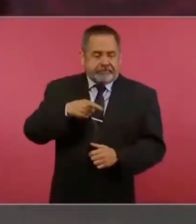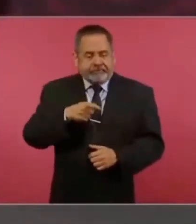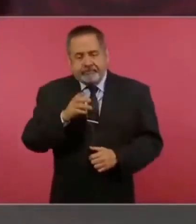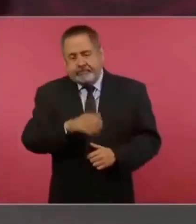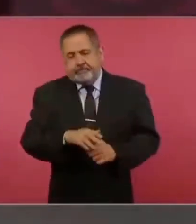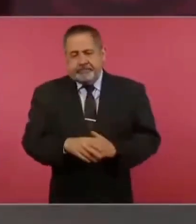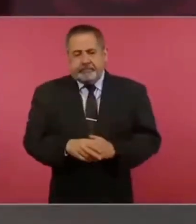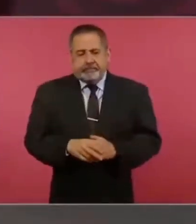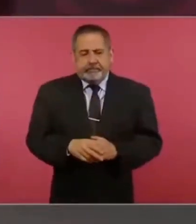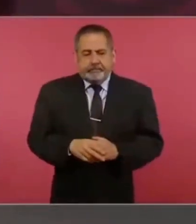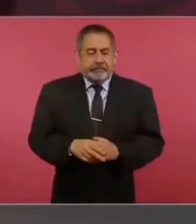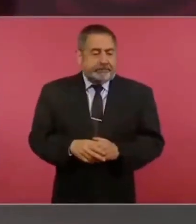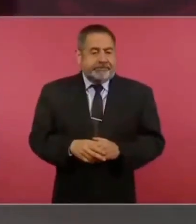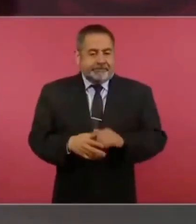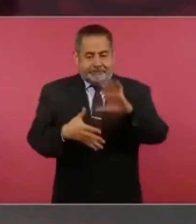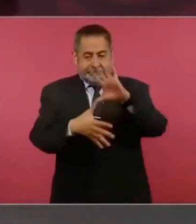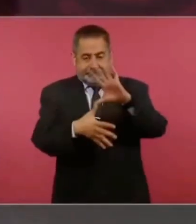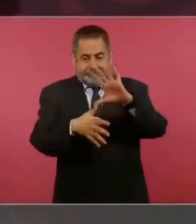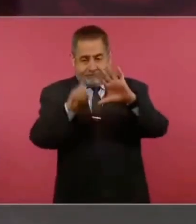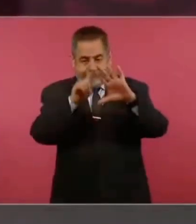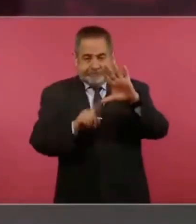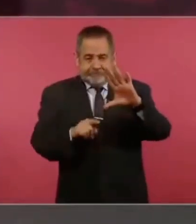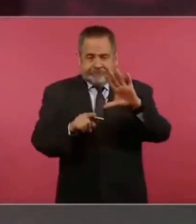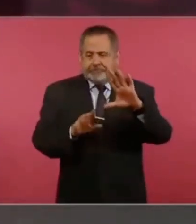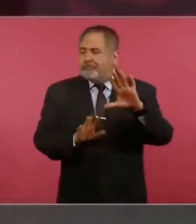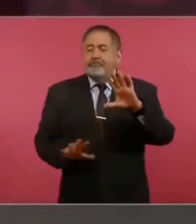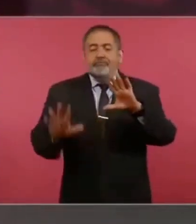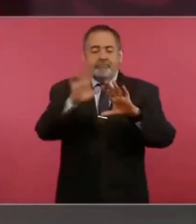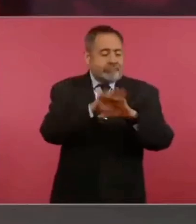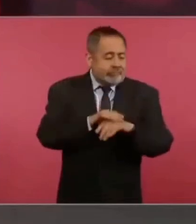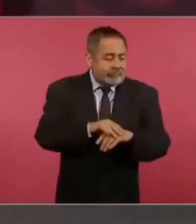En América, sin duda,